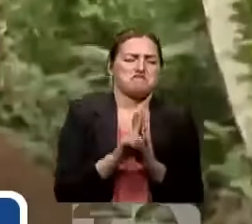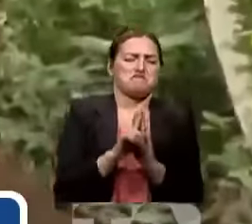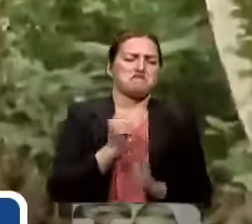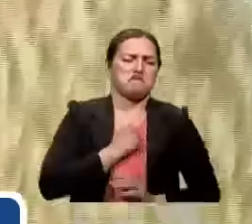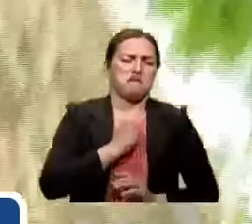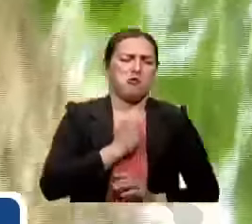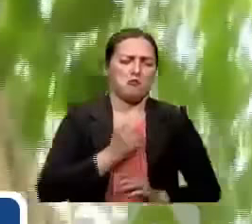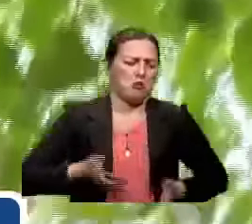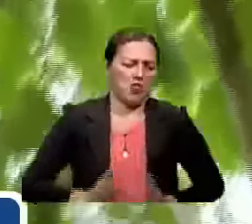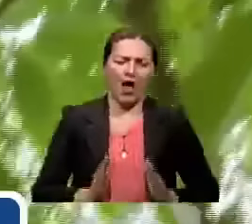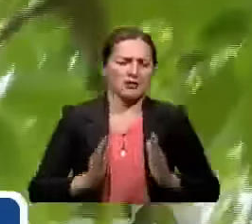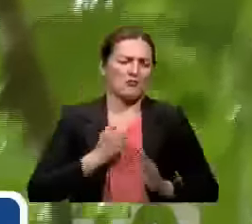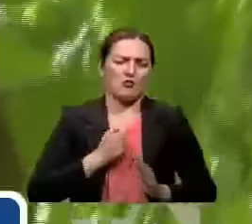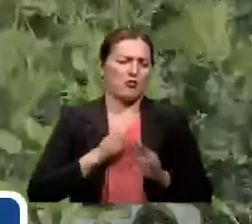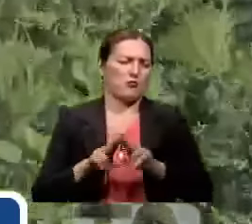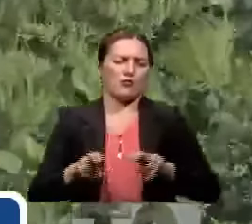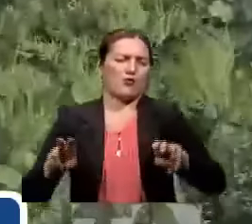endémicas.